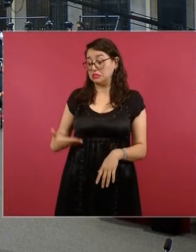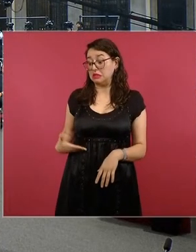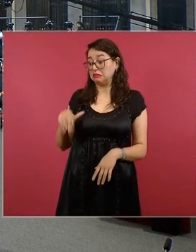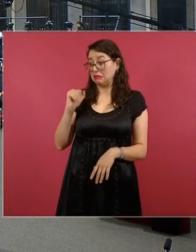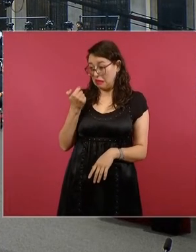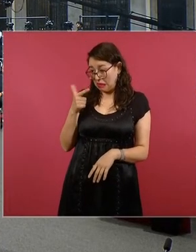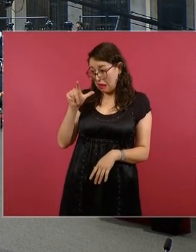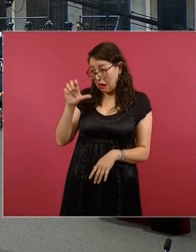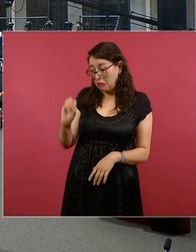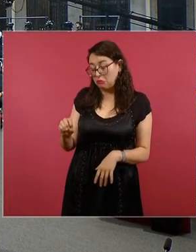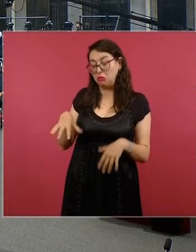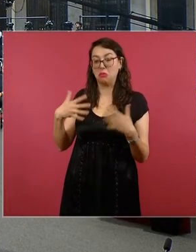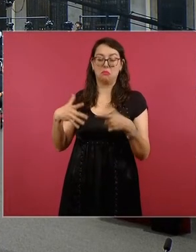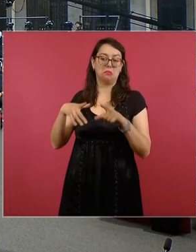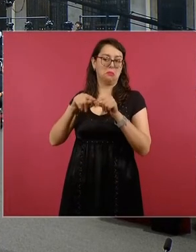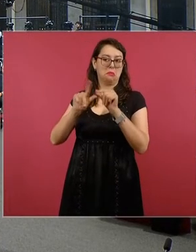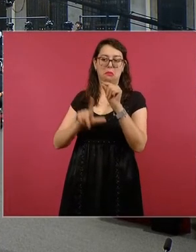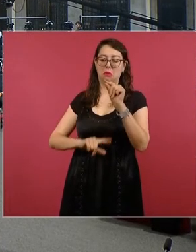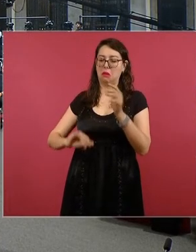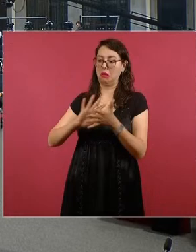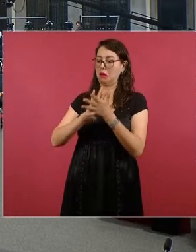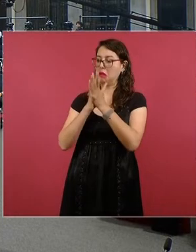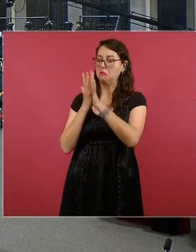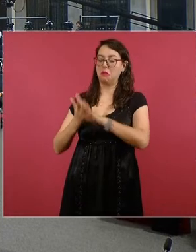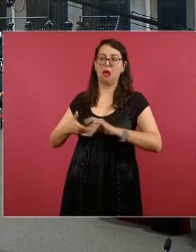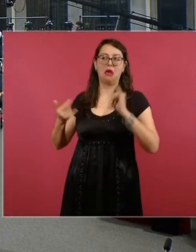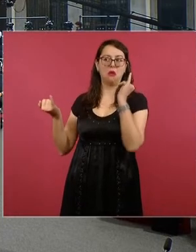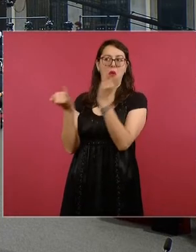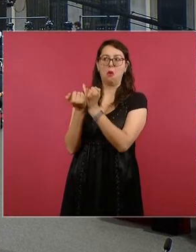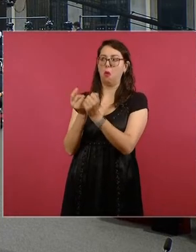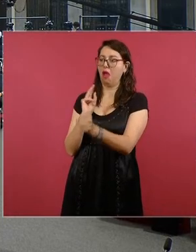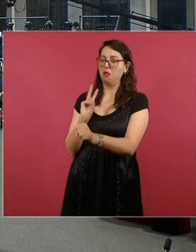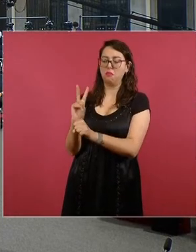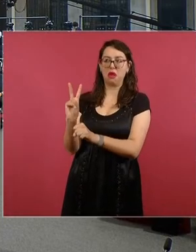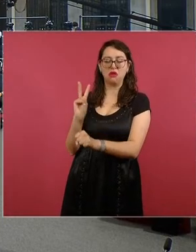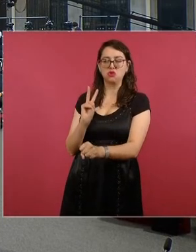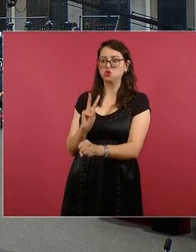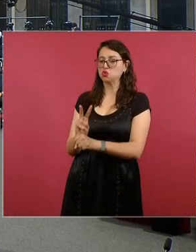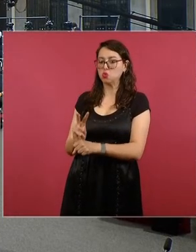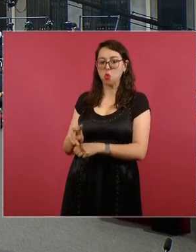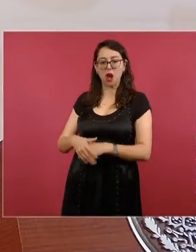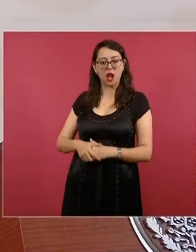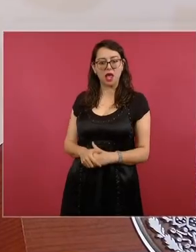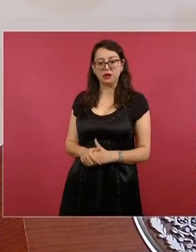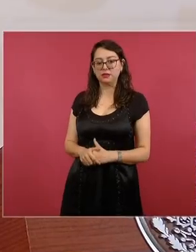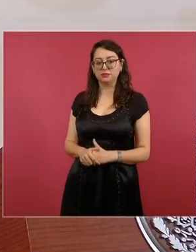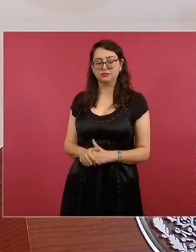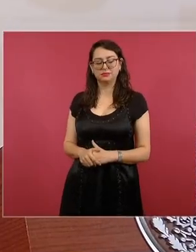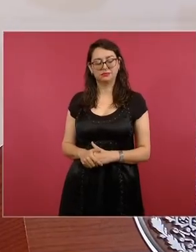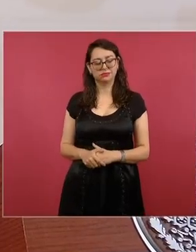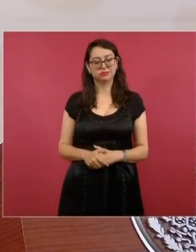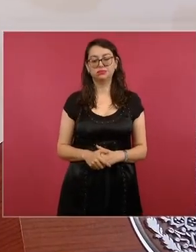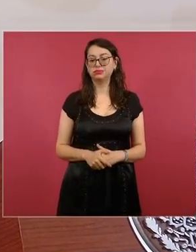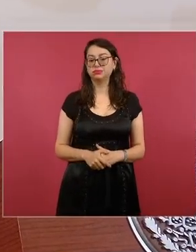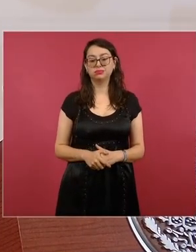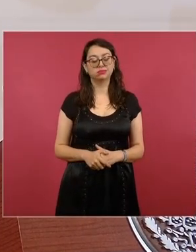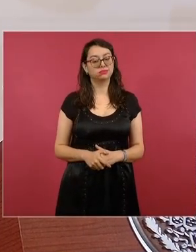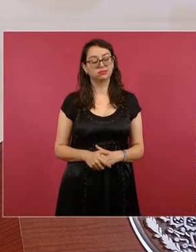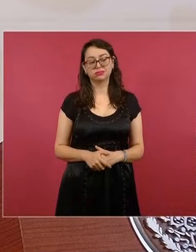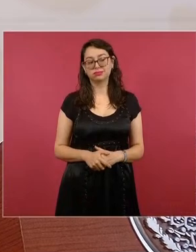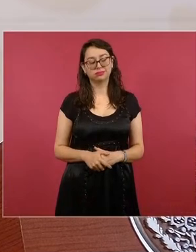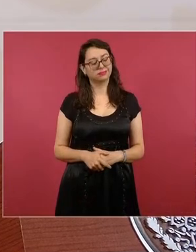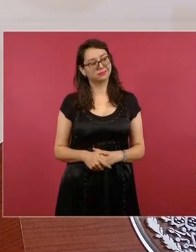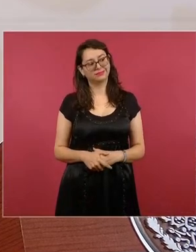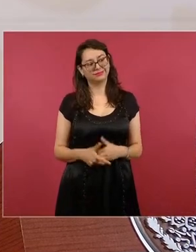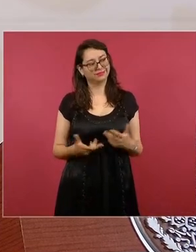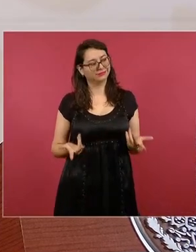Tengan cuidado porque nos vamos a volver como Venezuela, que además hay que tener respeto, ¿no?, a